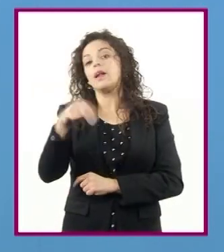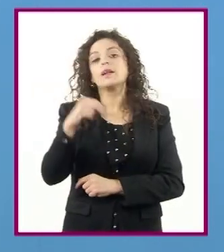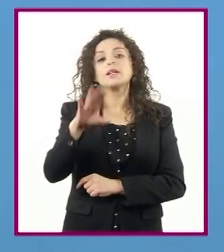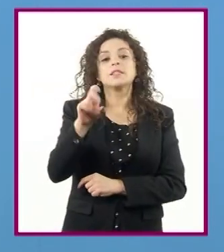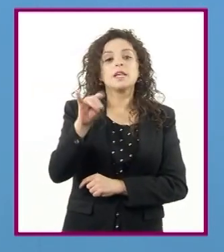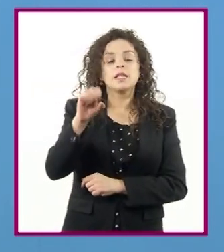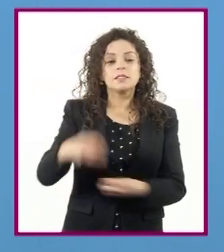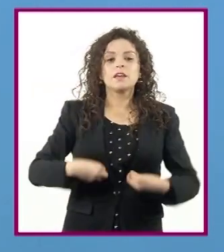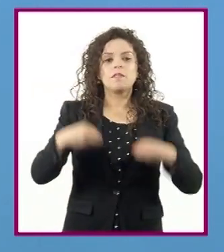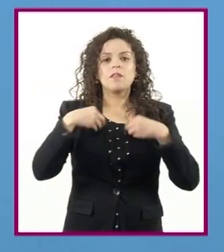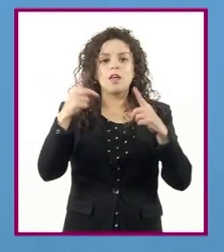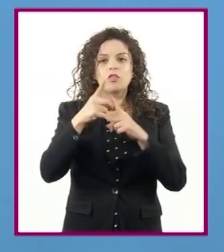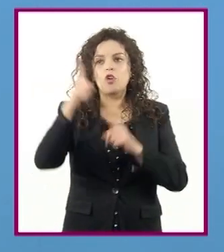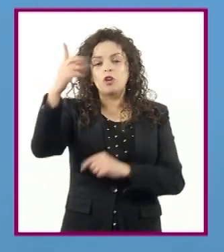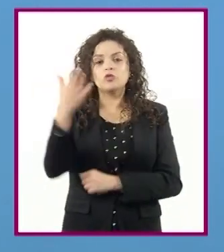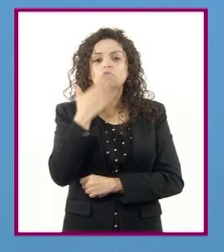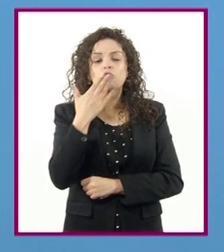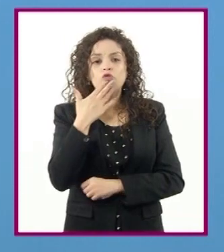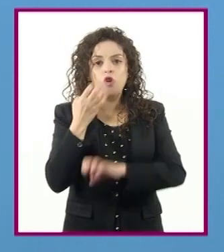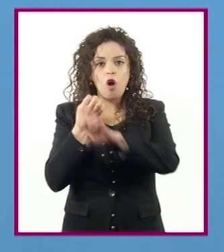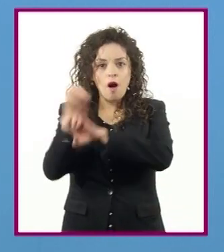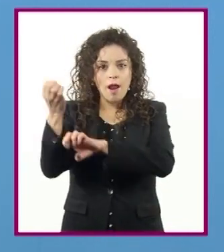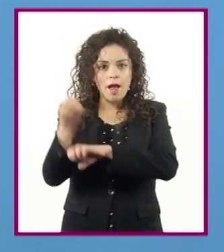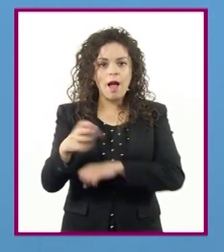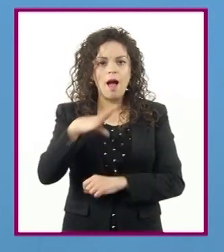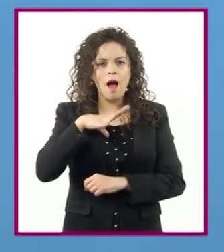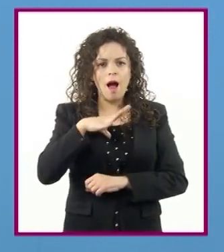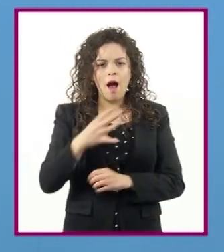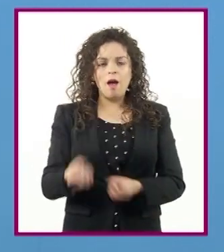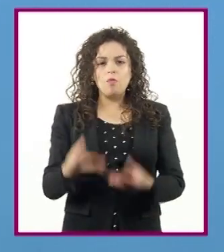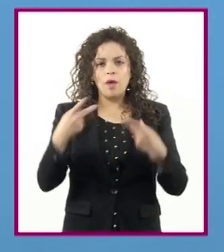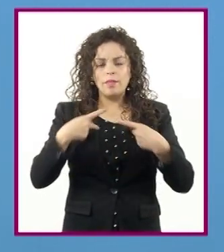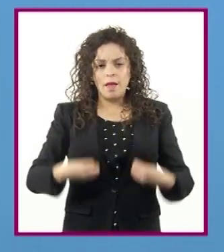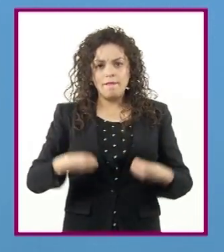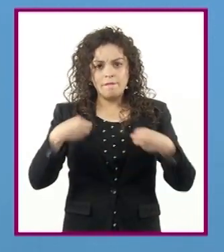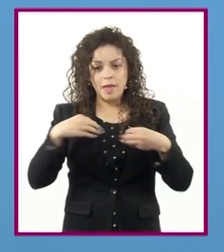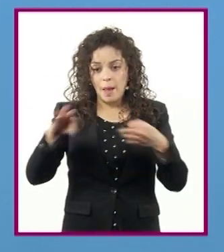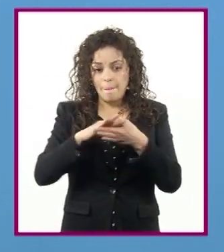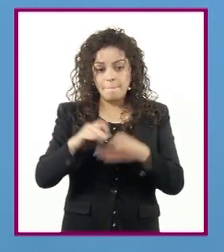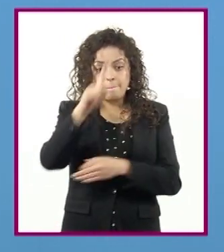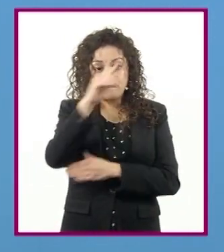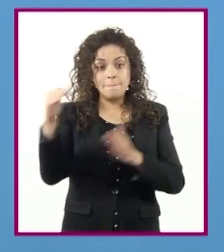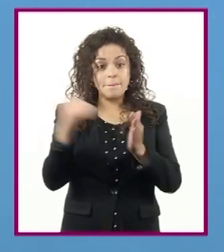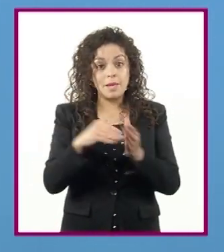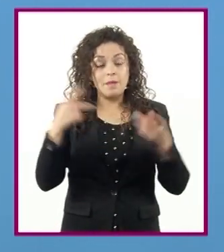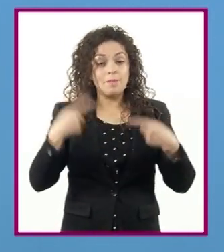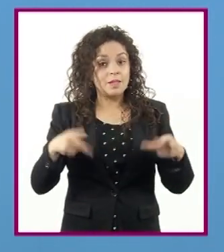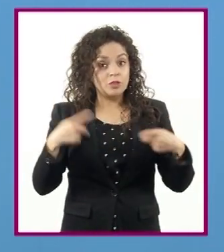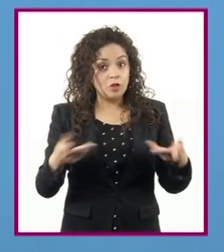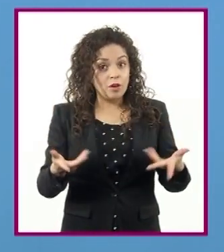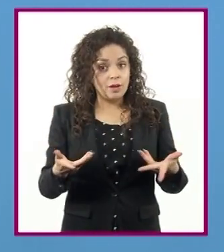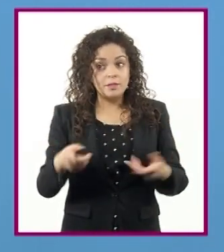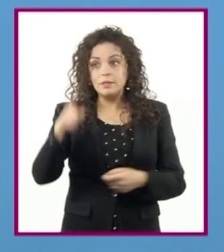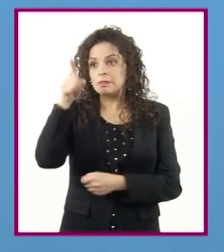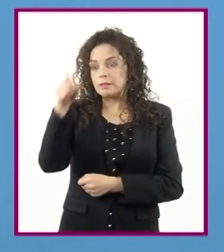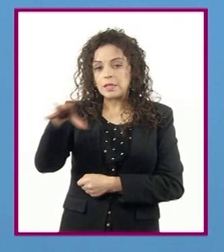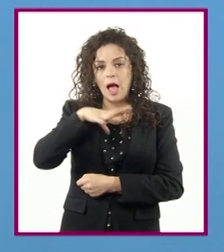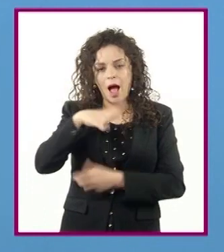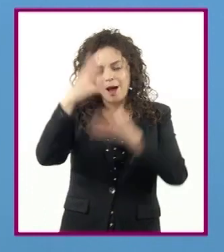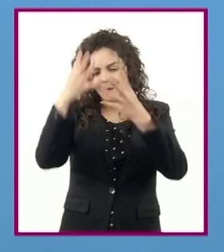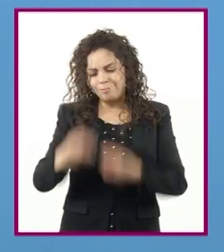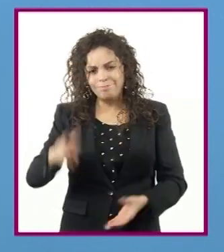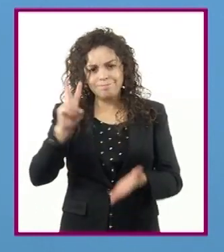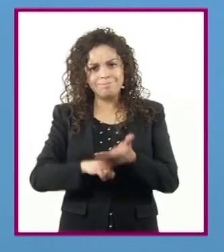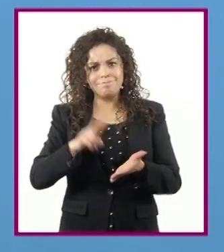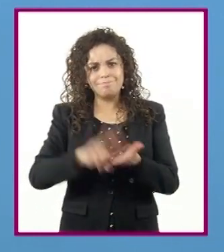en el estado de Sonora, tiene una población cercana a 1,000 personas. Y si bien su gran riqueza cultural se